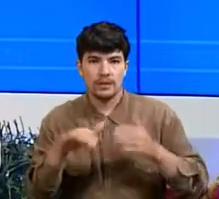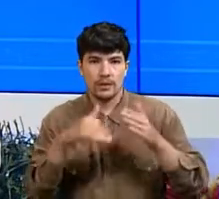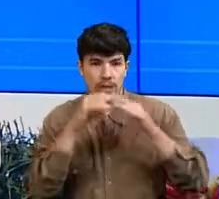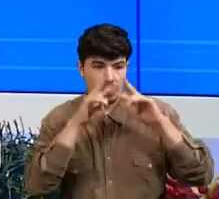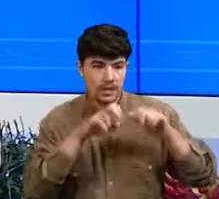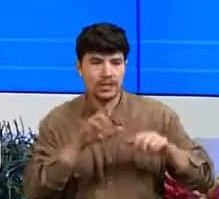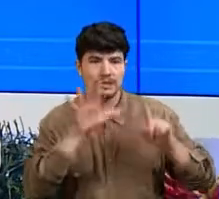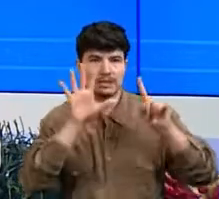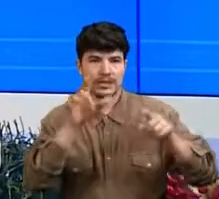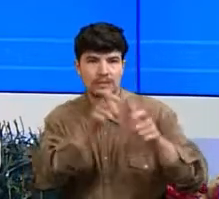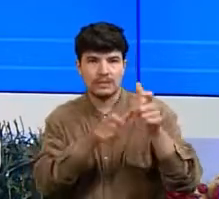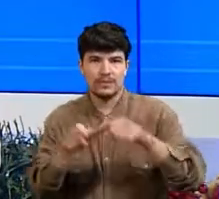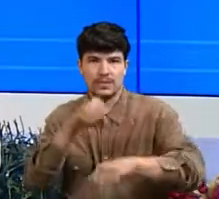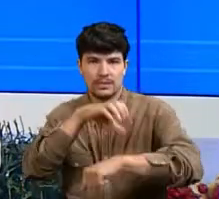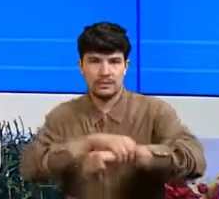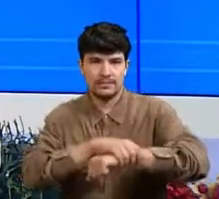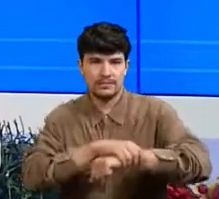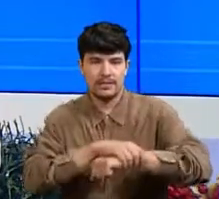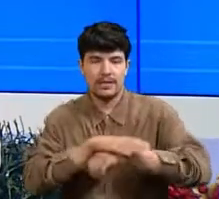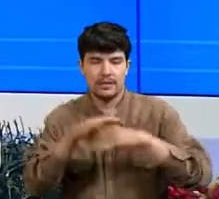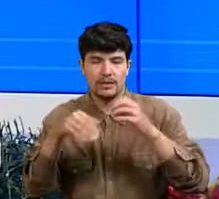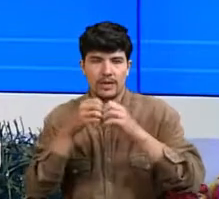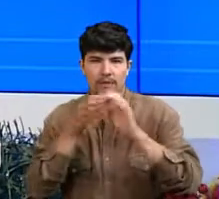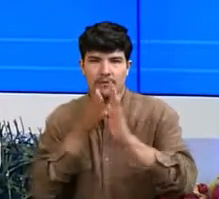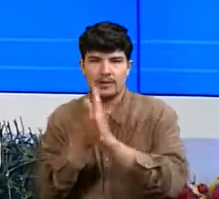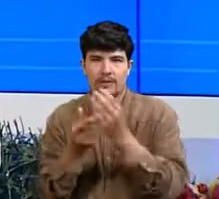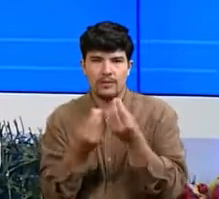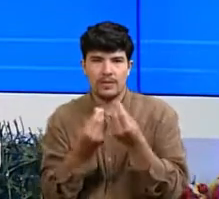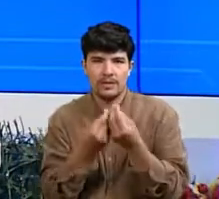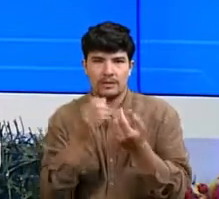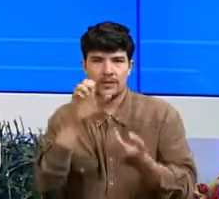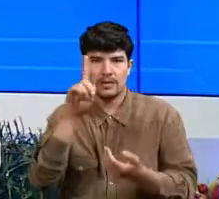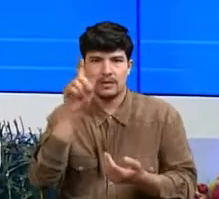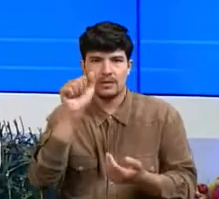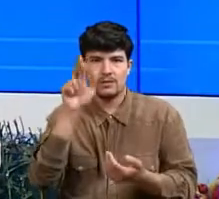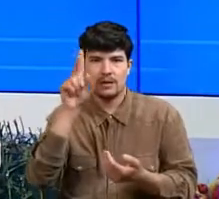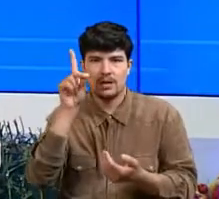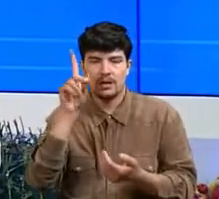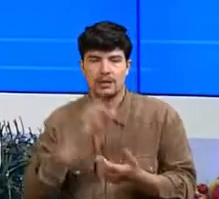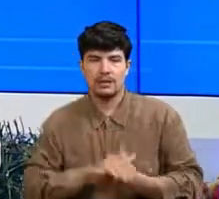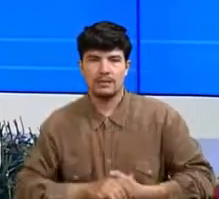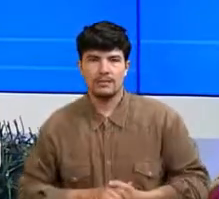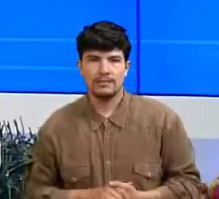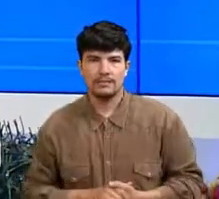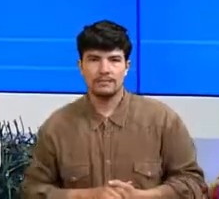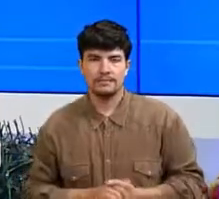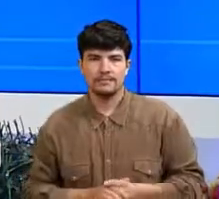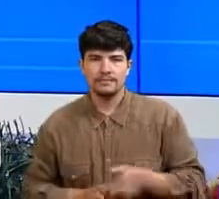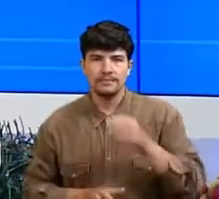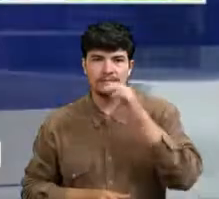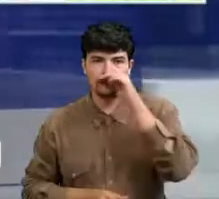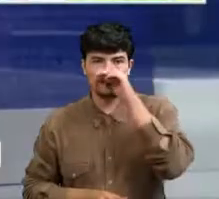seis personas fueron capturadas édgar pinilla buenas tardes usted tiene el desarrollo de esta información